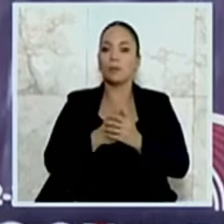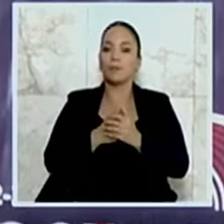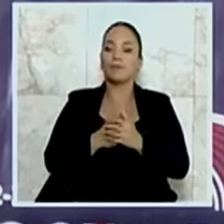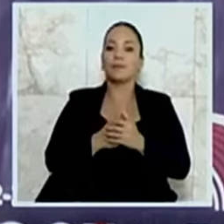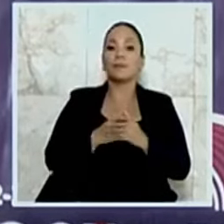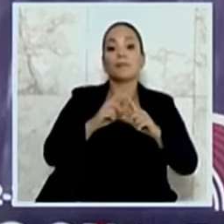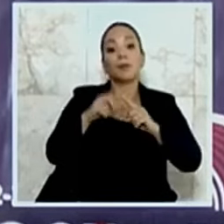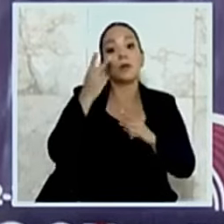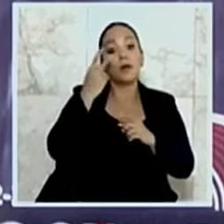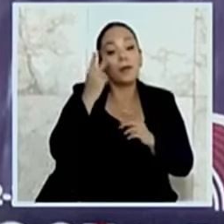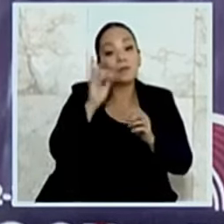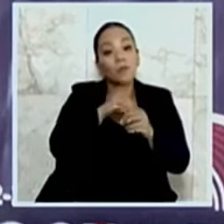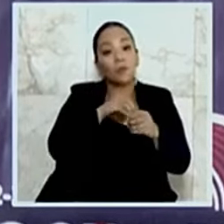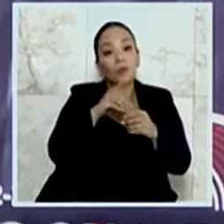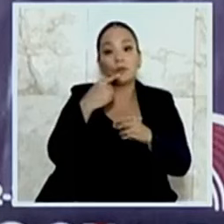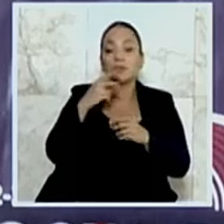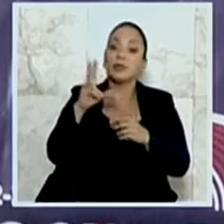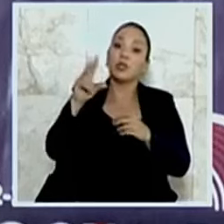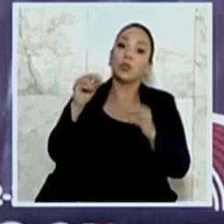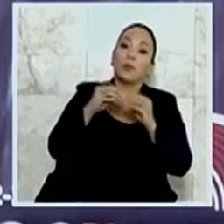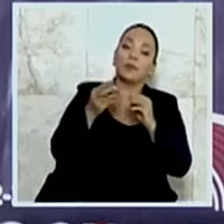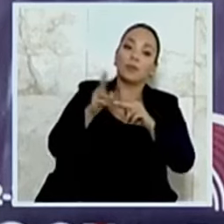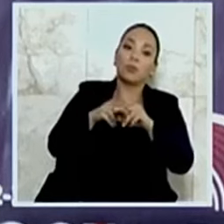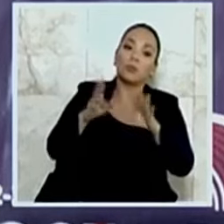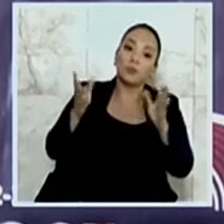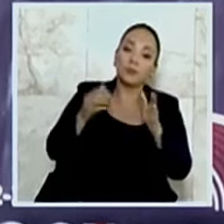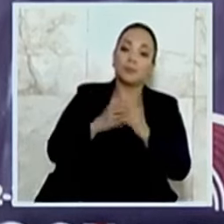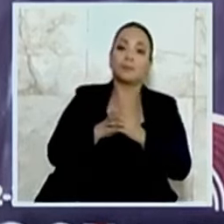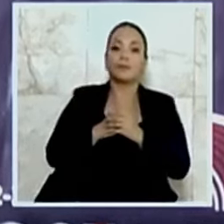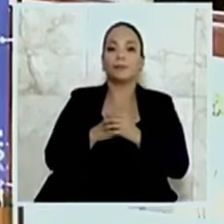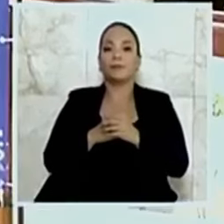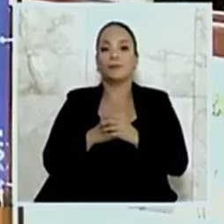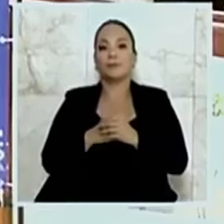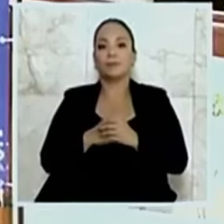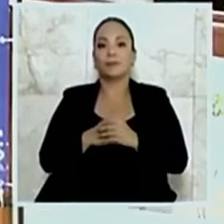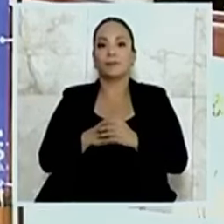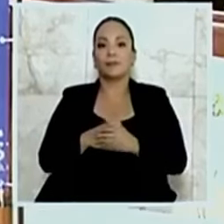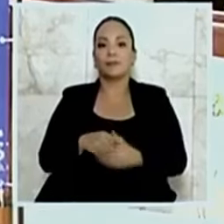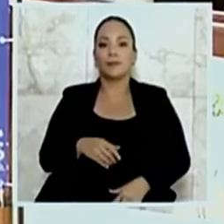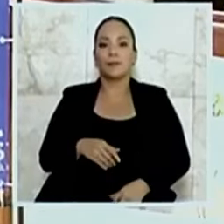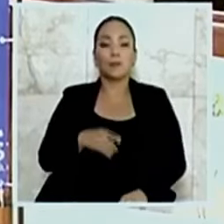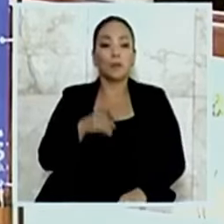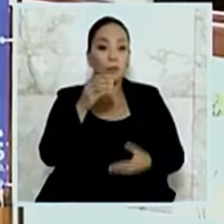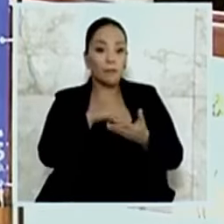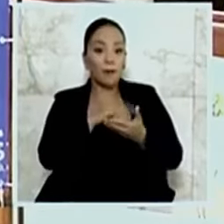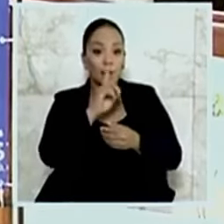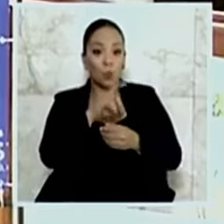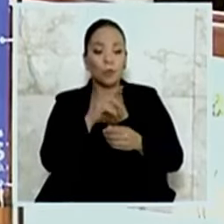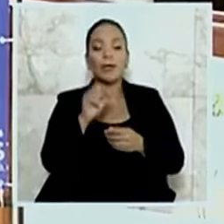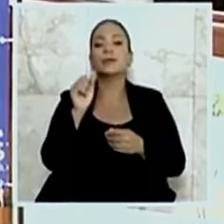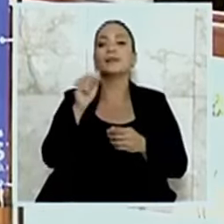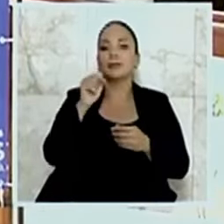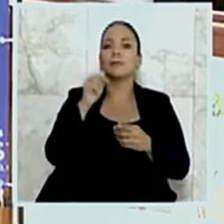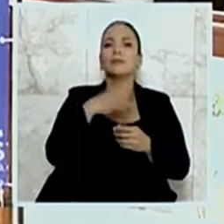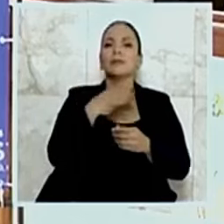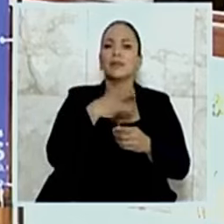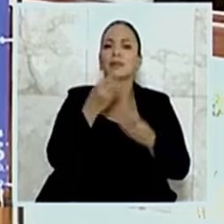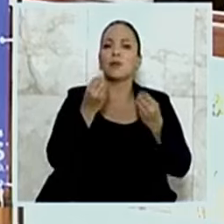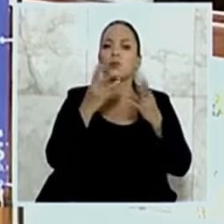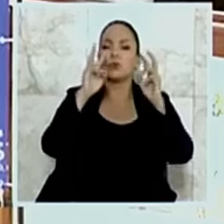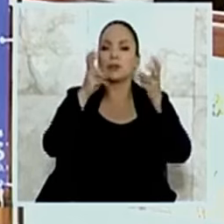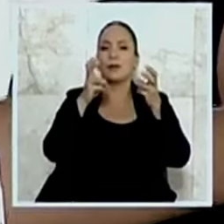oportunidad tomar en consideración su propuesta para poder plantearle a la Asamblea. La preocupación es si los diputados vuelven